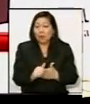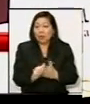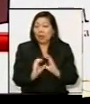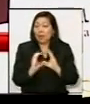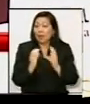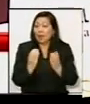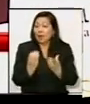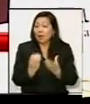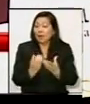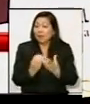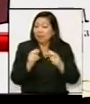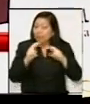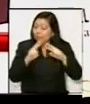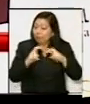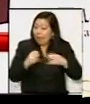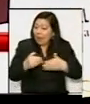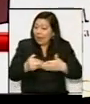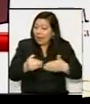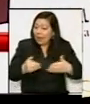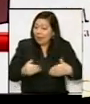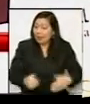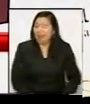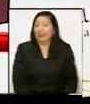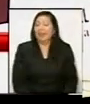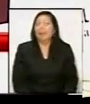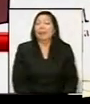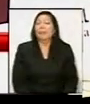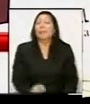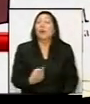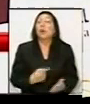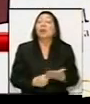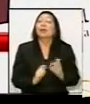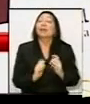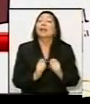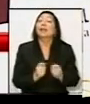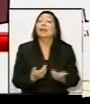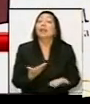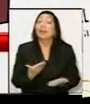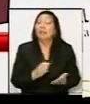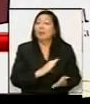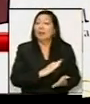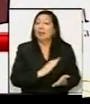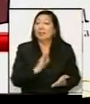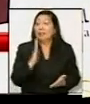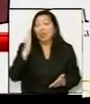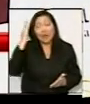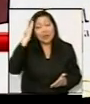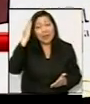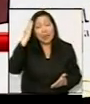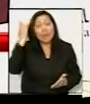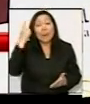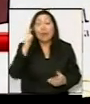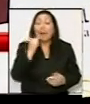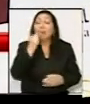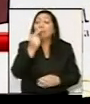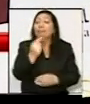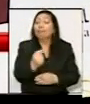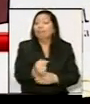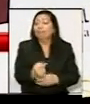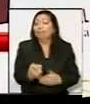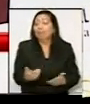congreso es una investigación preliminar entonces porque le damos al fiscal cinco días para acusar